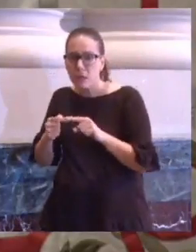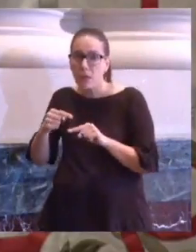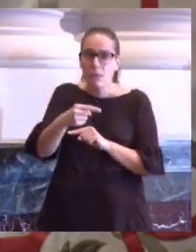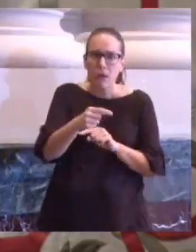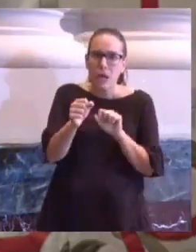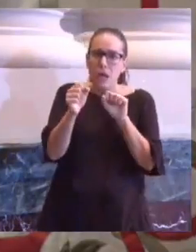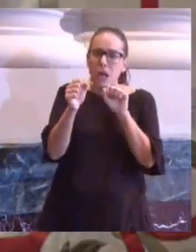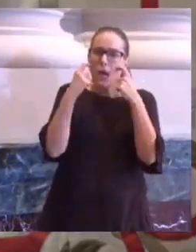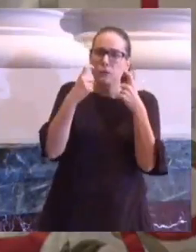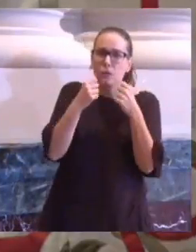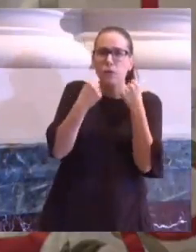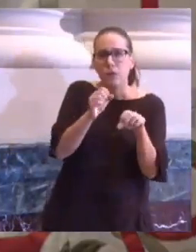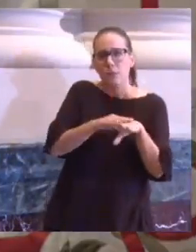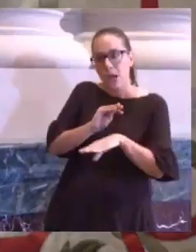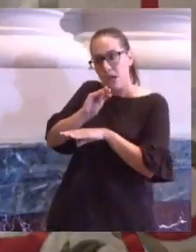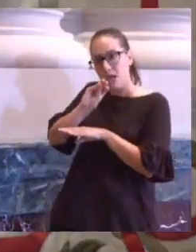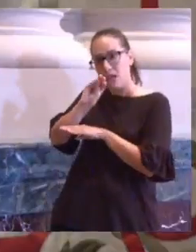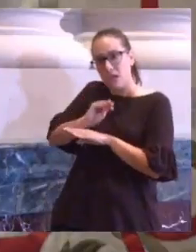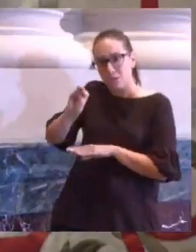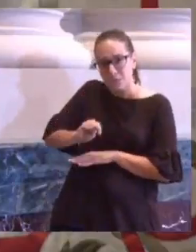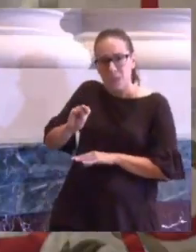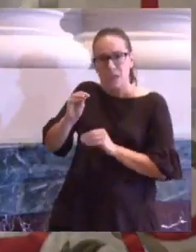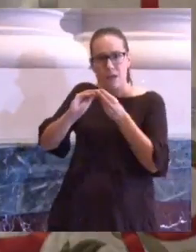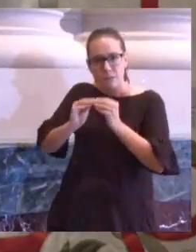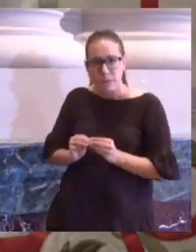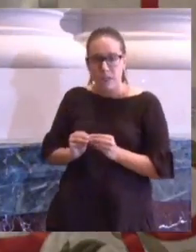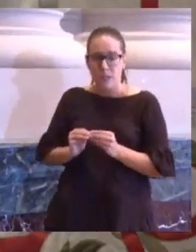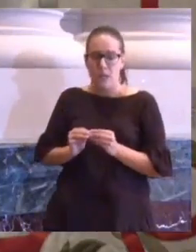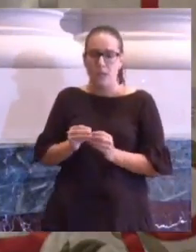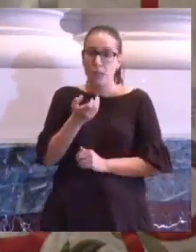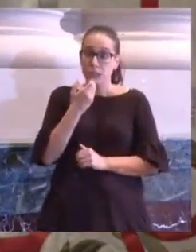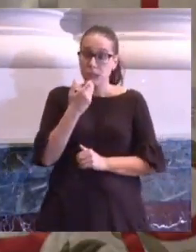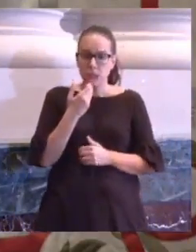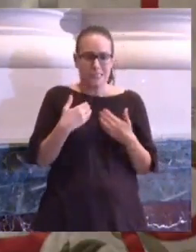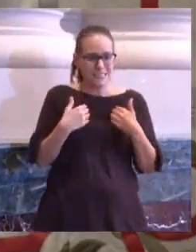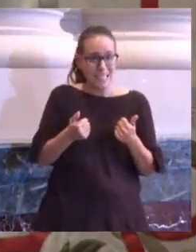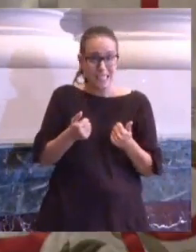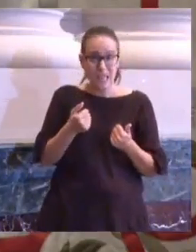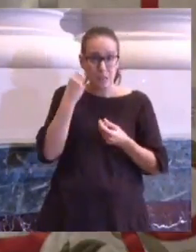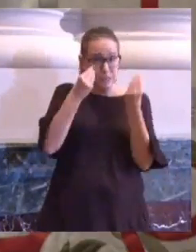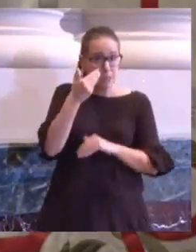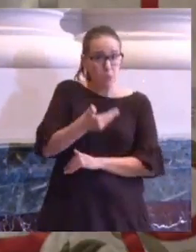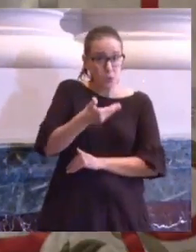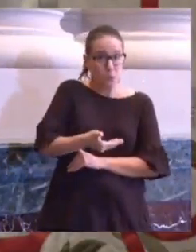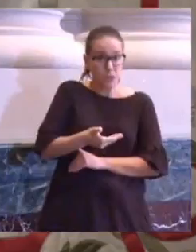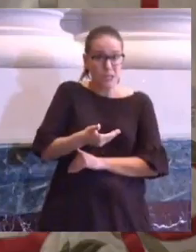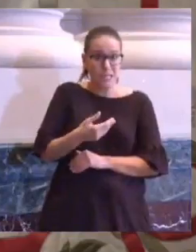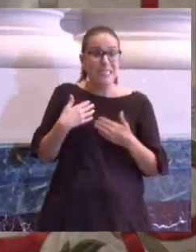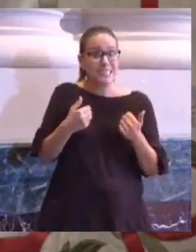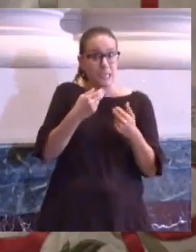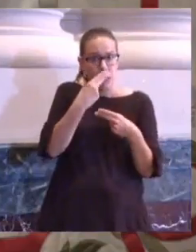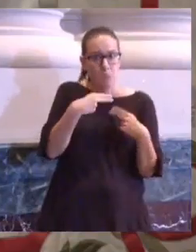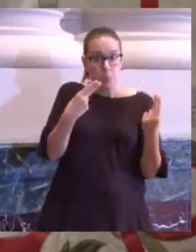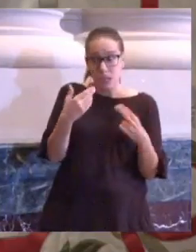sanidad. Si existía una conciencia social y política de la importancia de la sanidad pública, después de lo